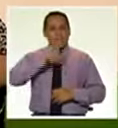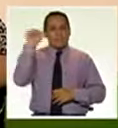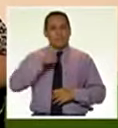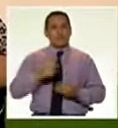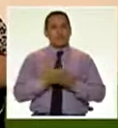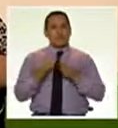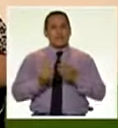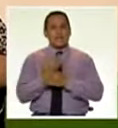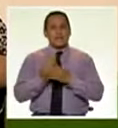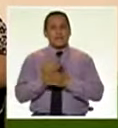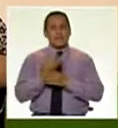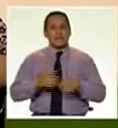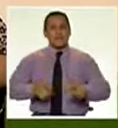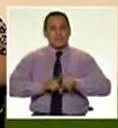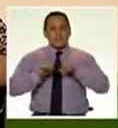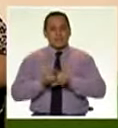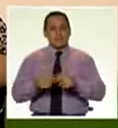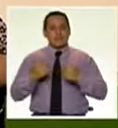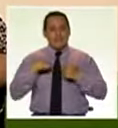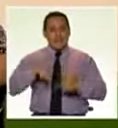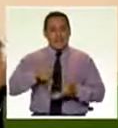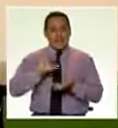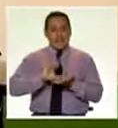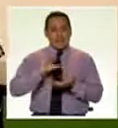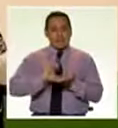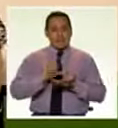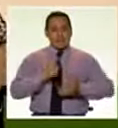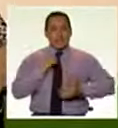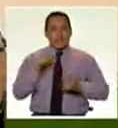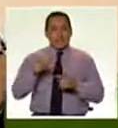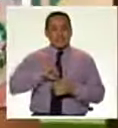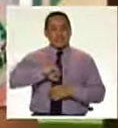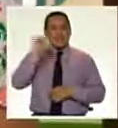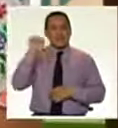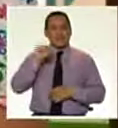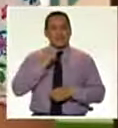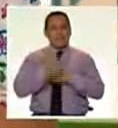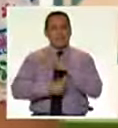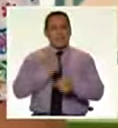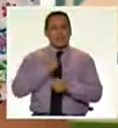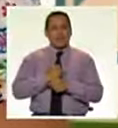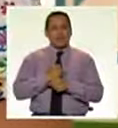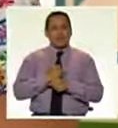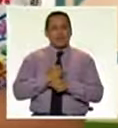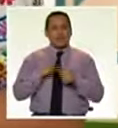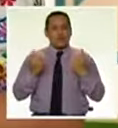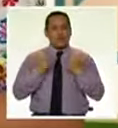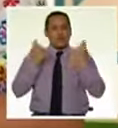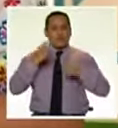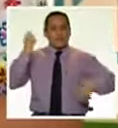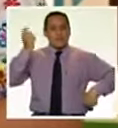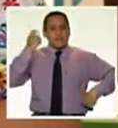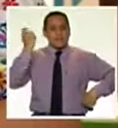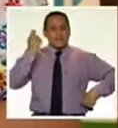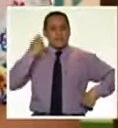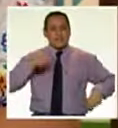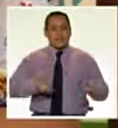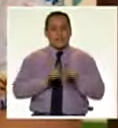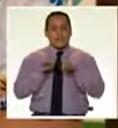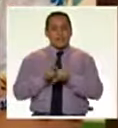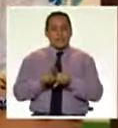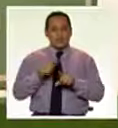Arequipa y ha participado también. Lima. Sí, ella es campeona del concurso de marinera norteña del